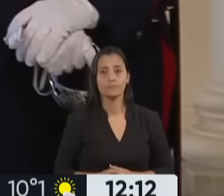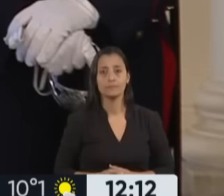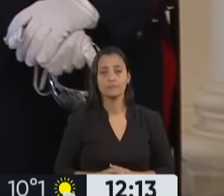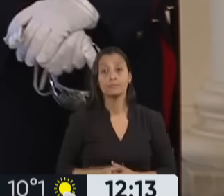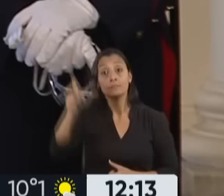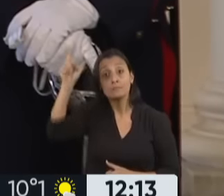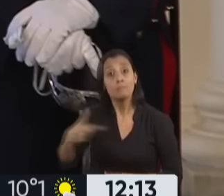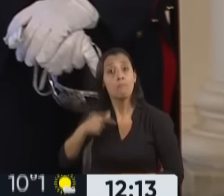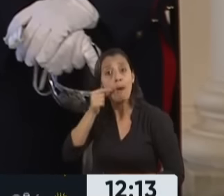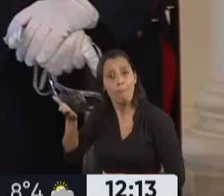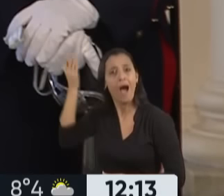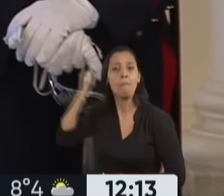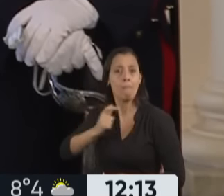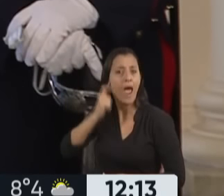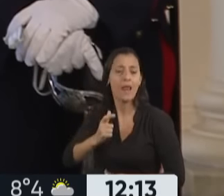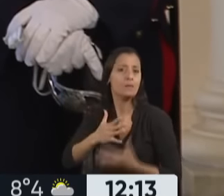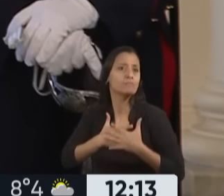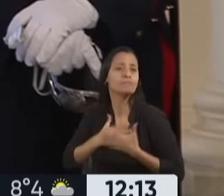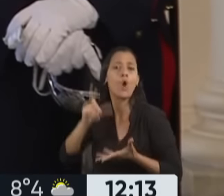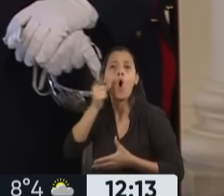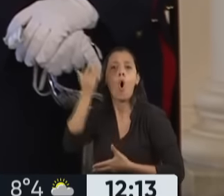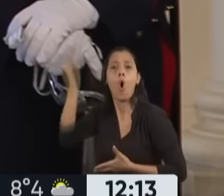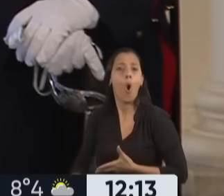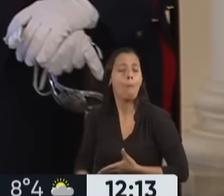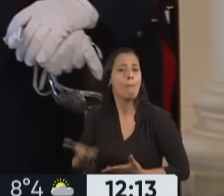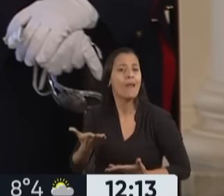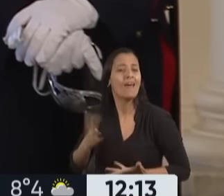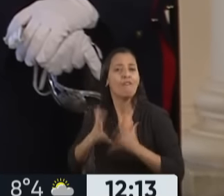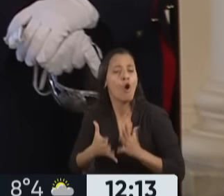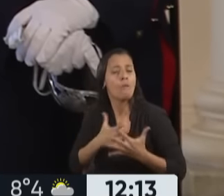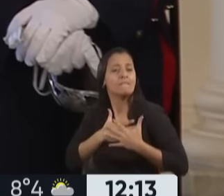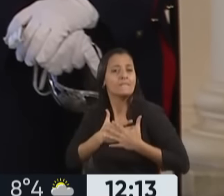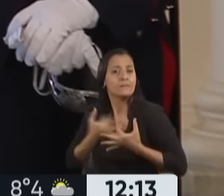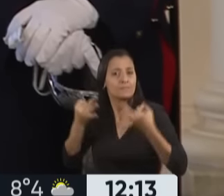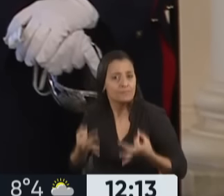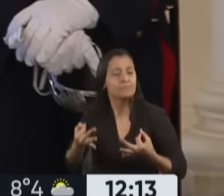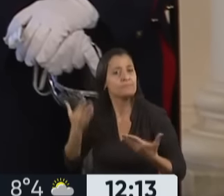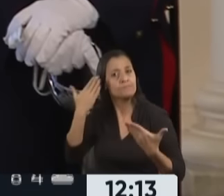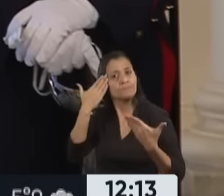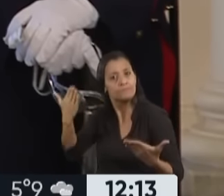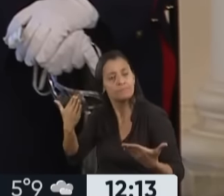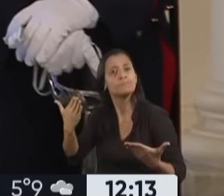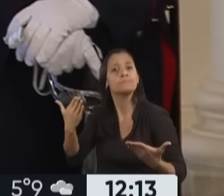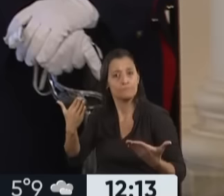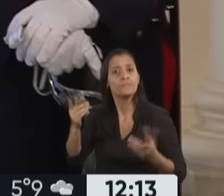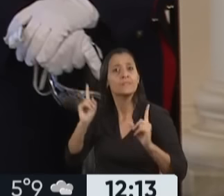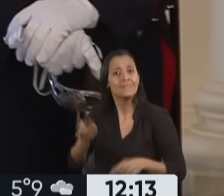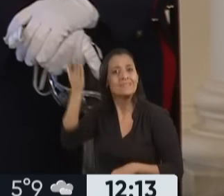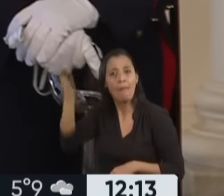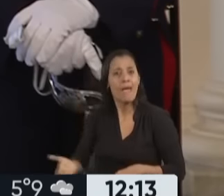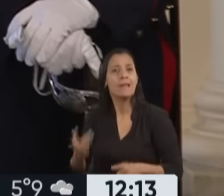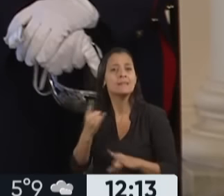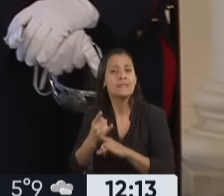Fue un hombre con un gran carisma, de una cordialidad reconocida, con un notable